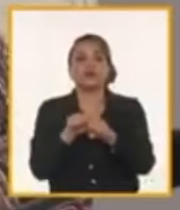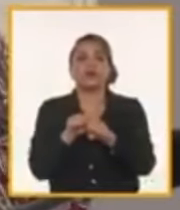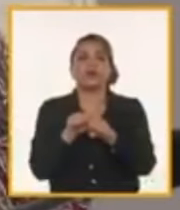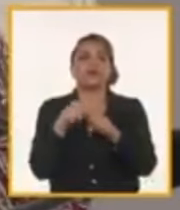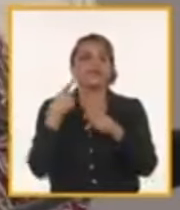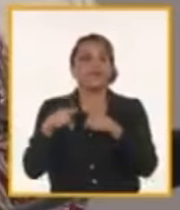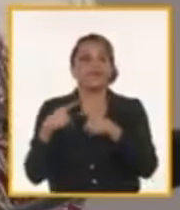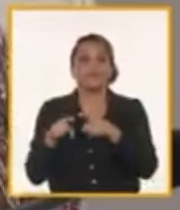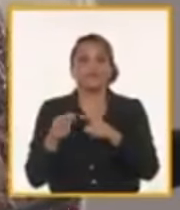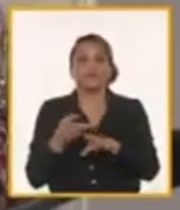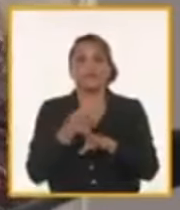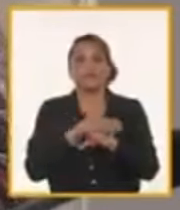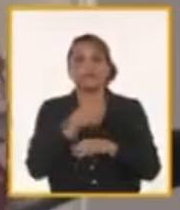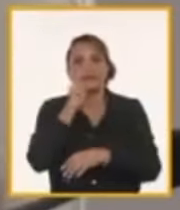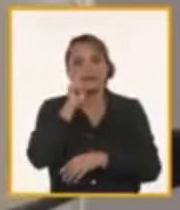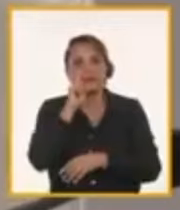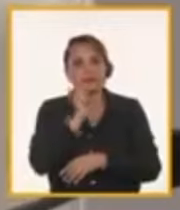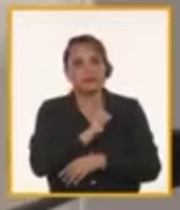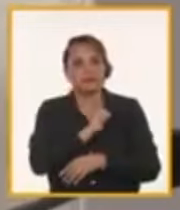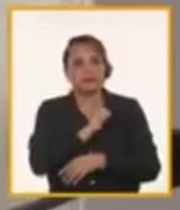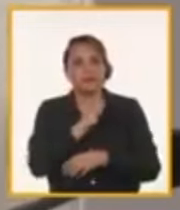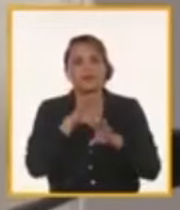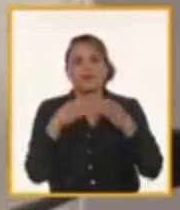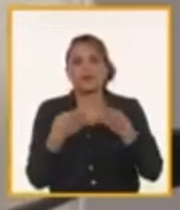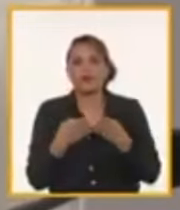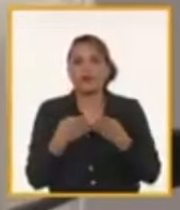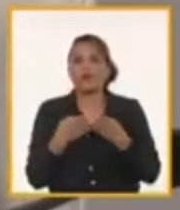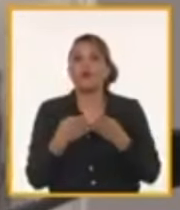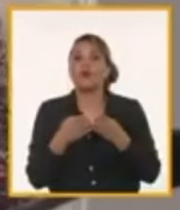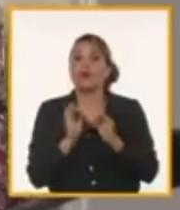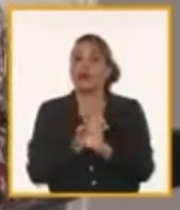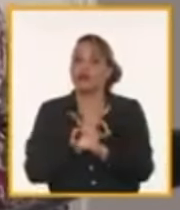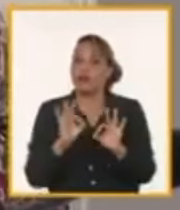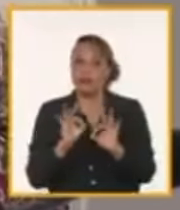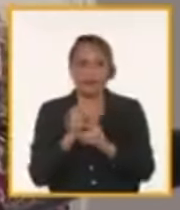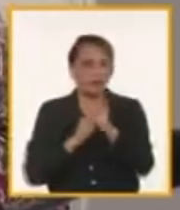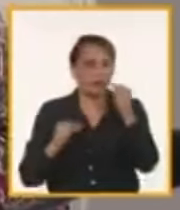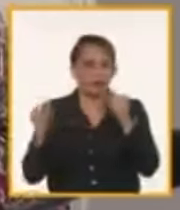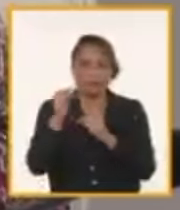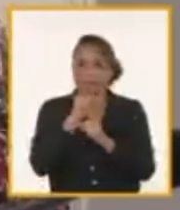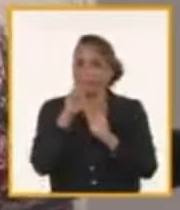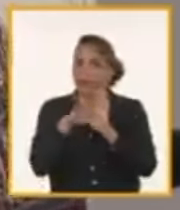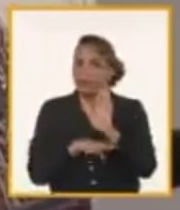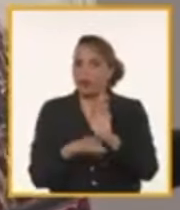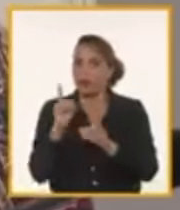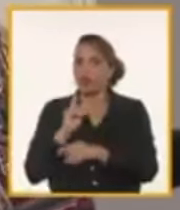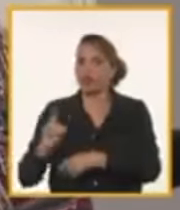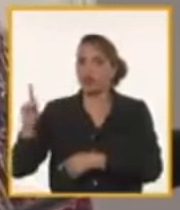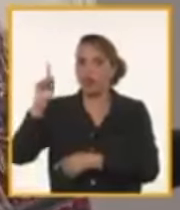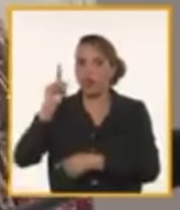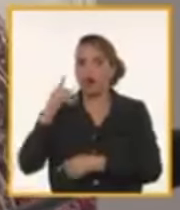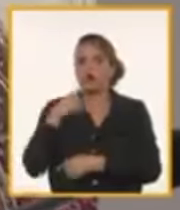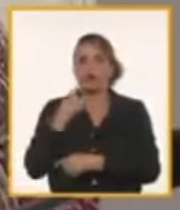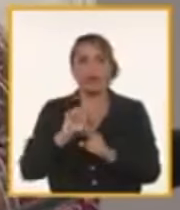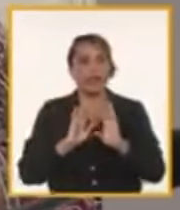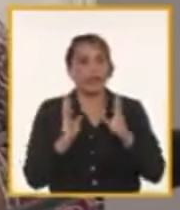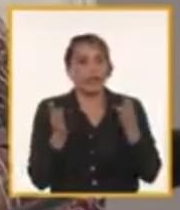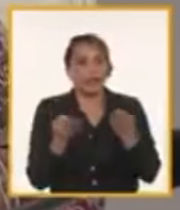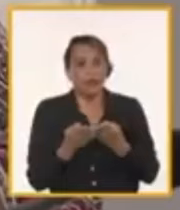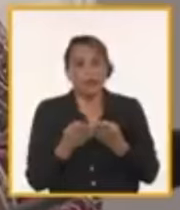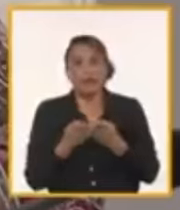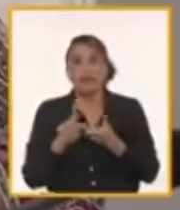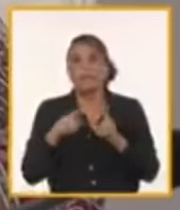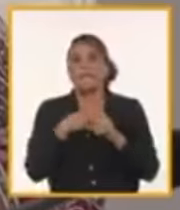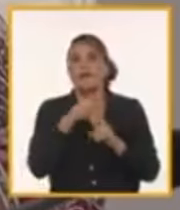para finalizar yo debo decir que todo esto está marcado por una alta calidad nuestro programas de doctorado en general de posgrado tienen más de